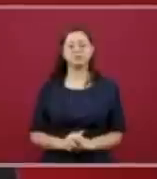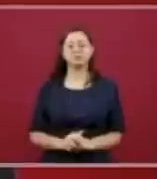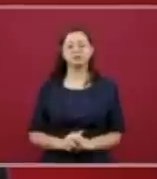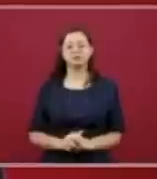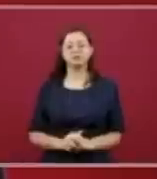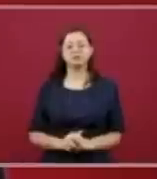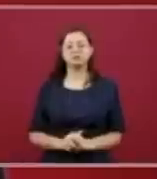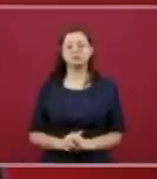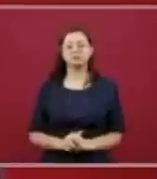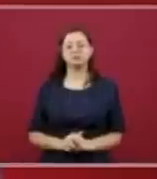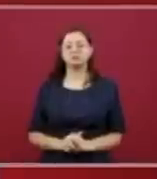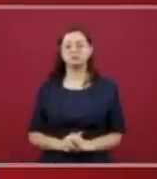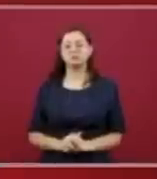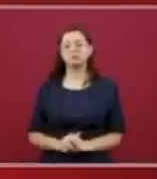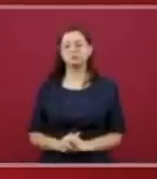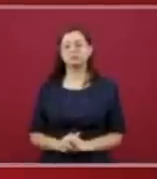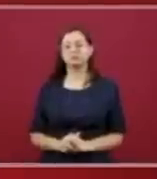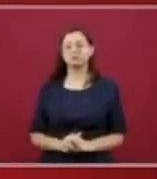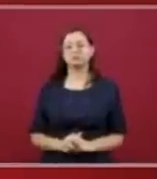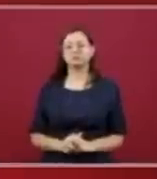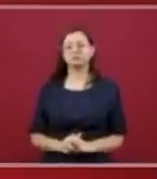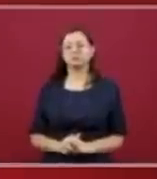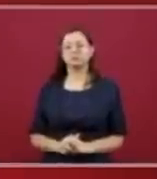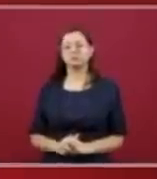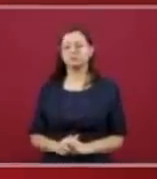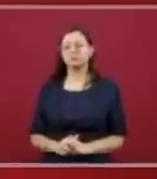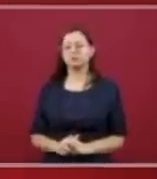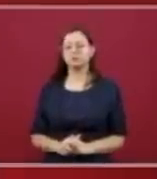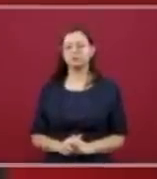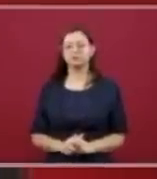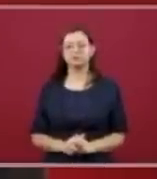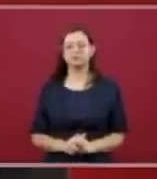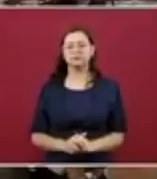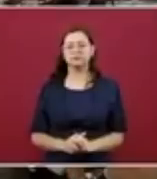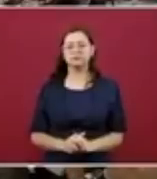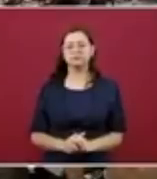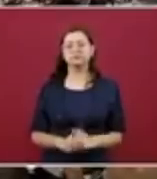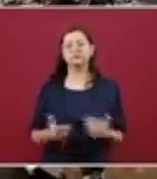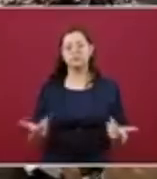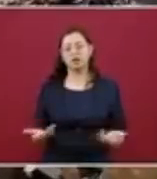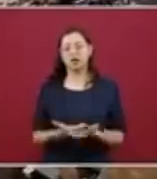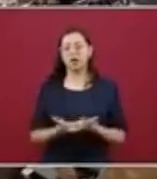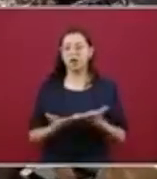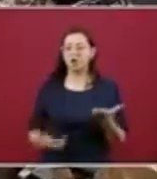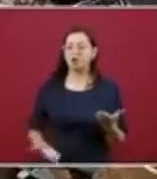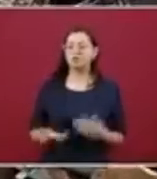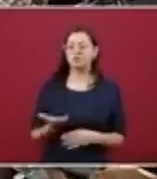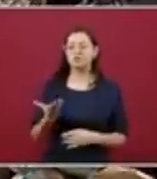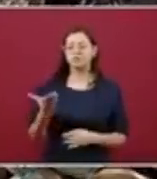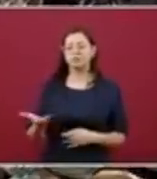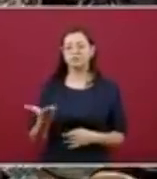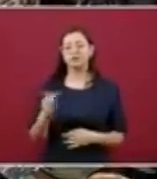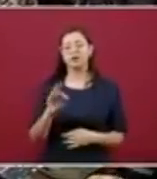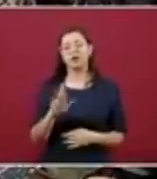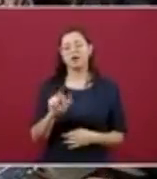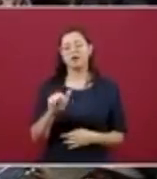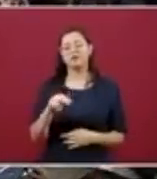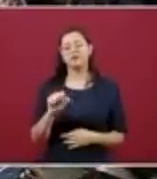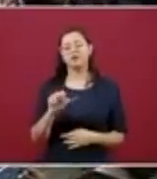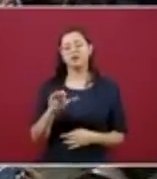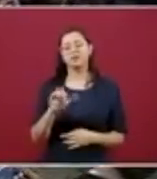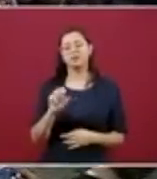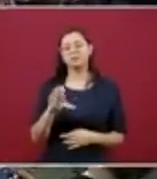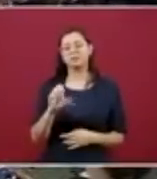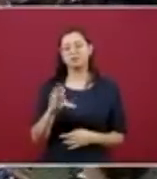Quiero pedirle precisamente a Francisco Garduño, responsable del sistema